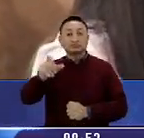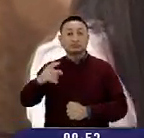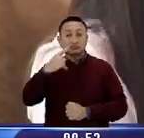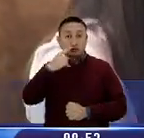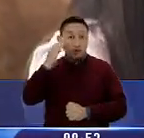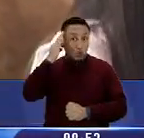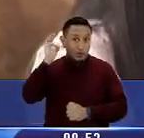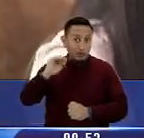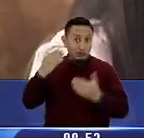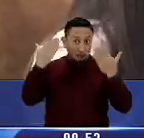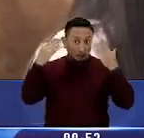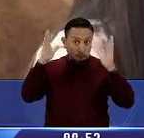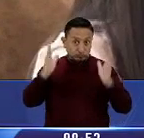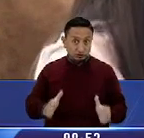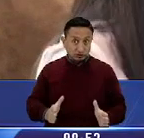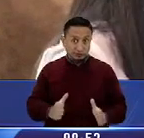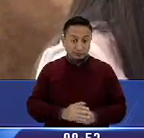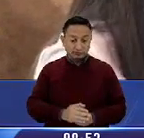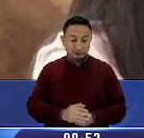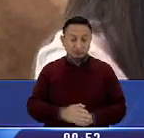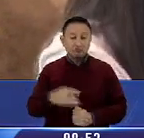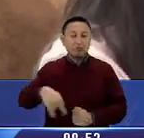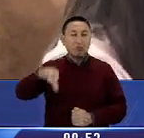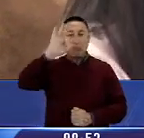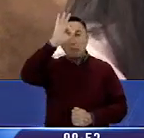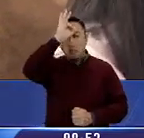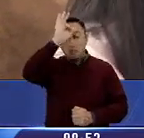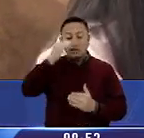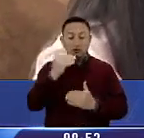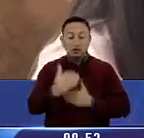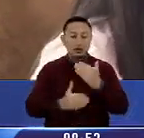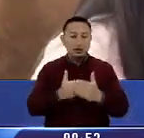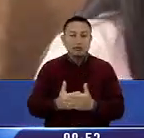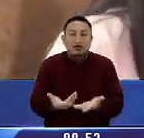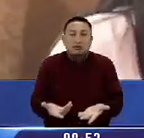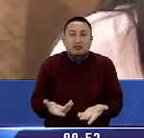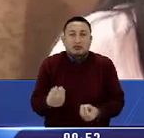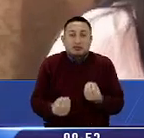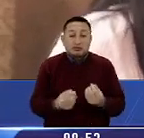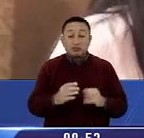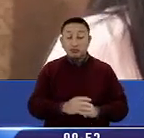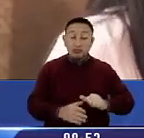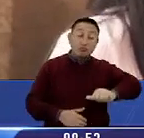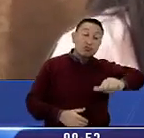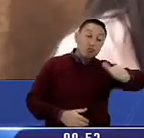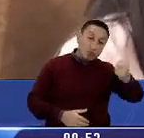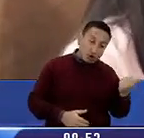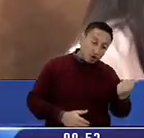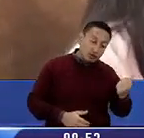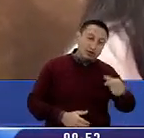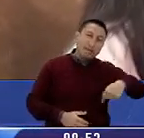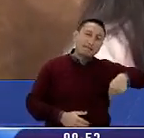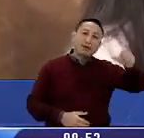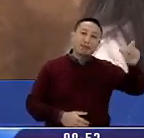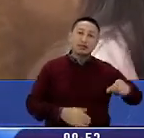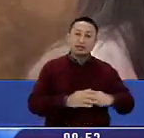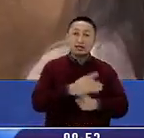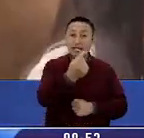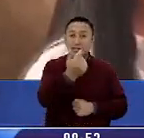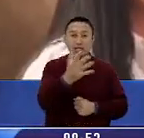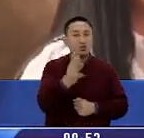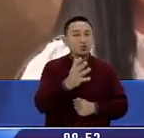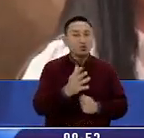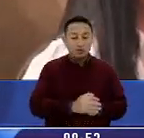guayaquileñas, varios de ellos por desconocimiento del procedimiento del trámite y otros, que son la gran mayoría, por dificultades